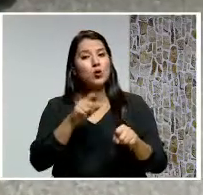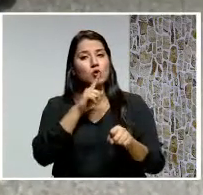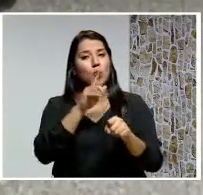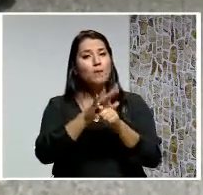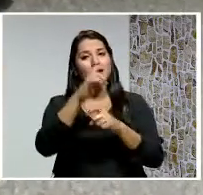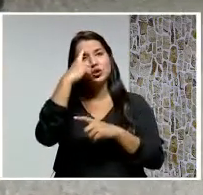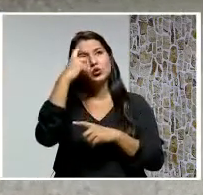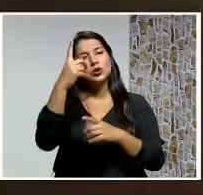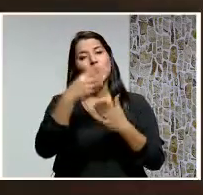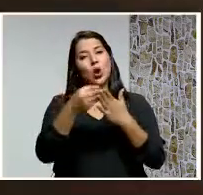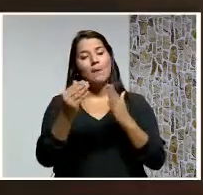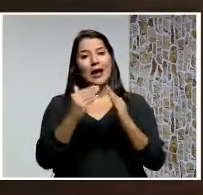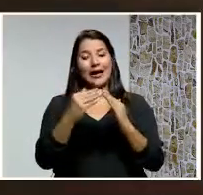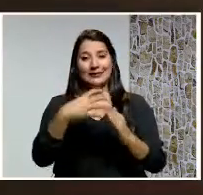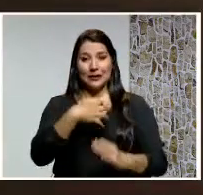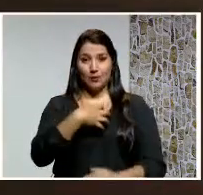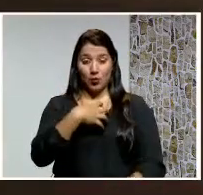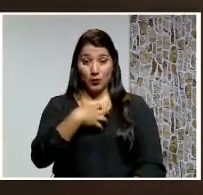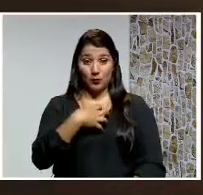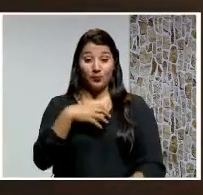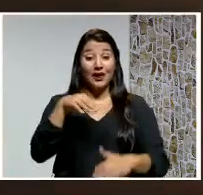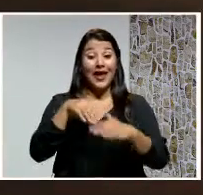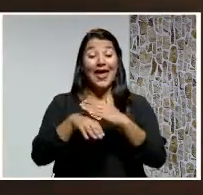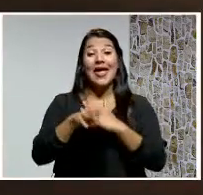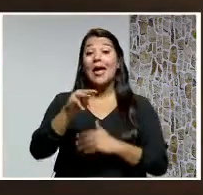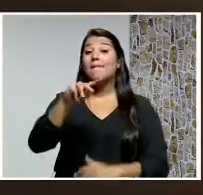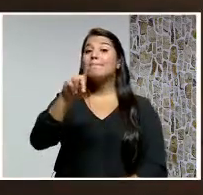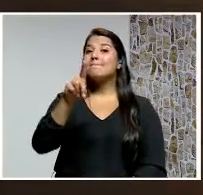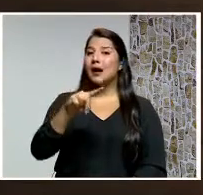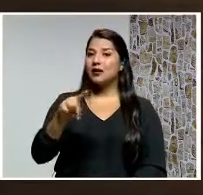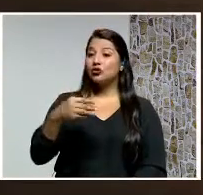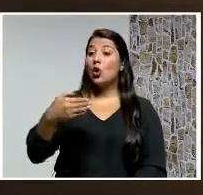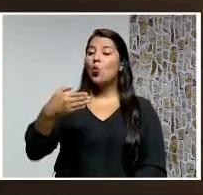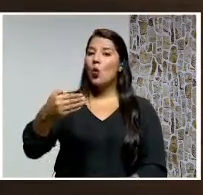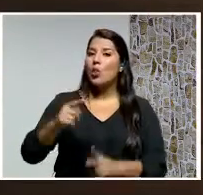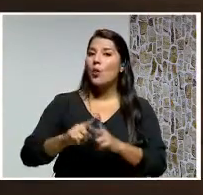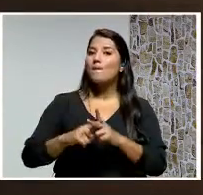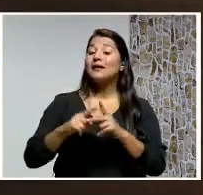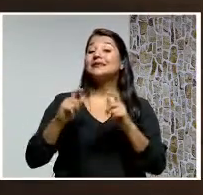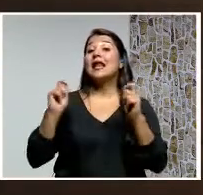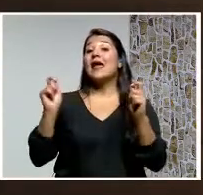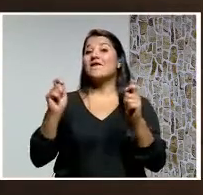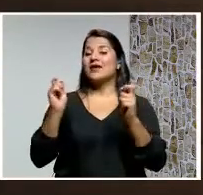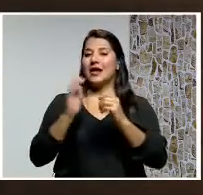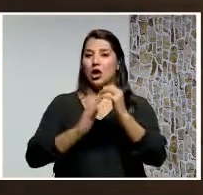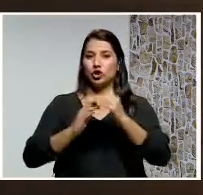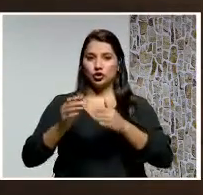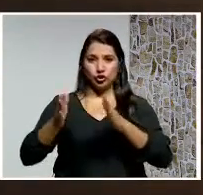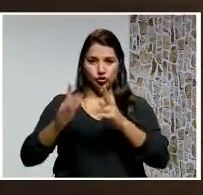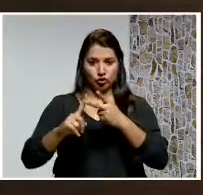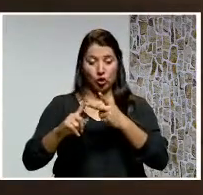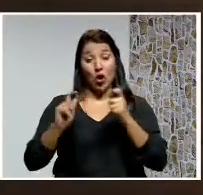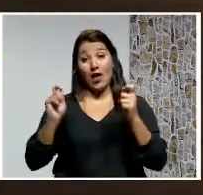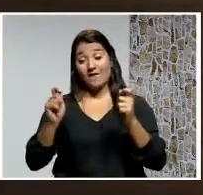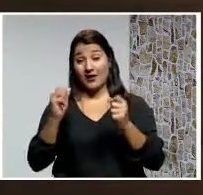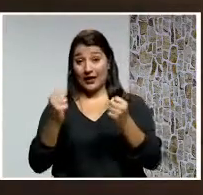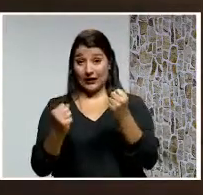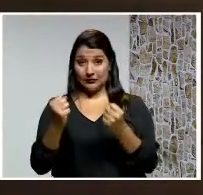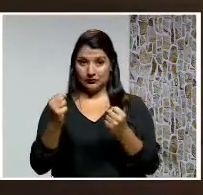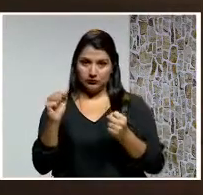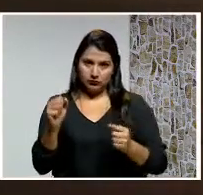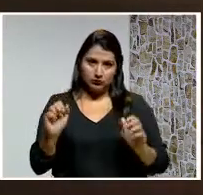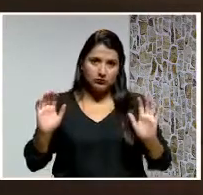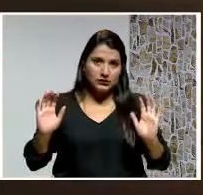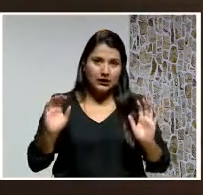una casa propia. En marzo, efectivamente, cuando venga la Expo Construcción y cuando venga la Expo Móvil, pues sí, si las tasas de interés de